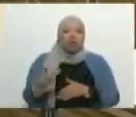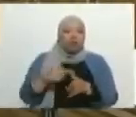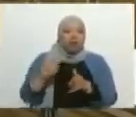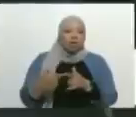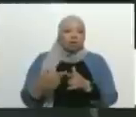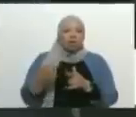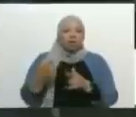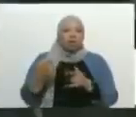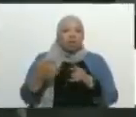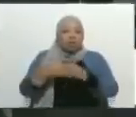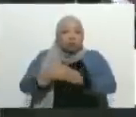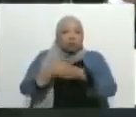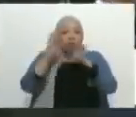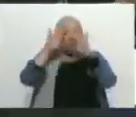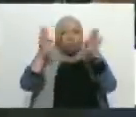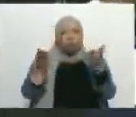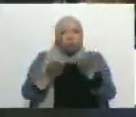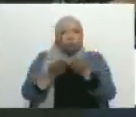Gracias,